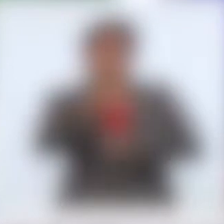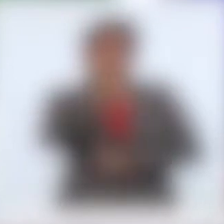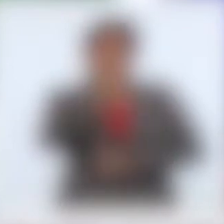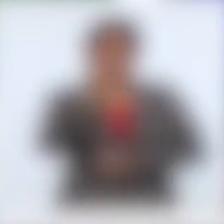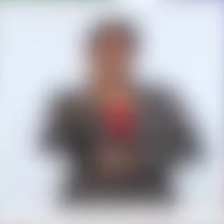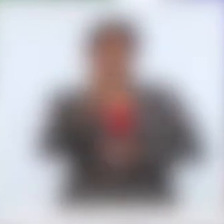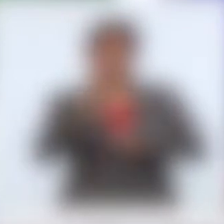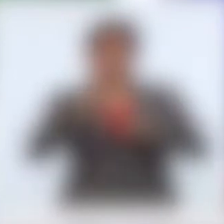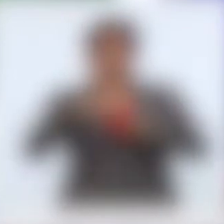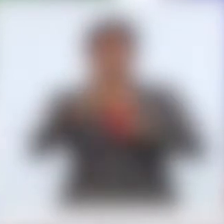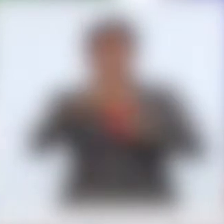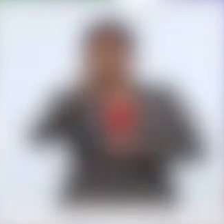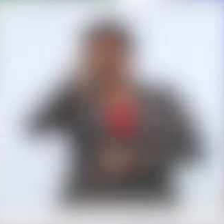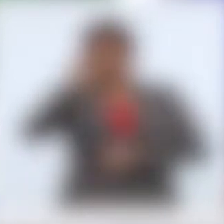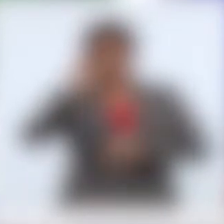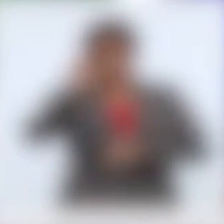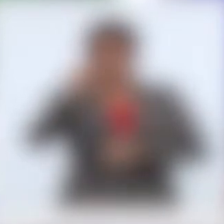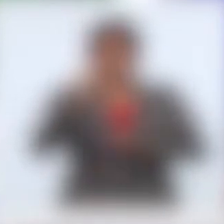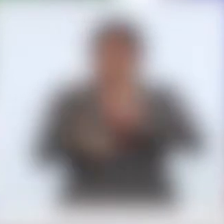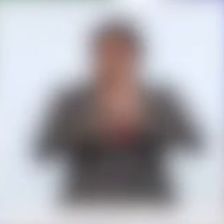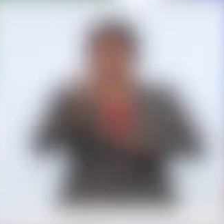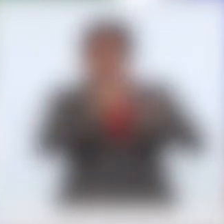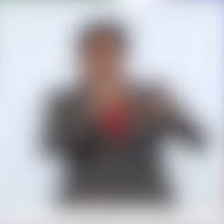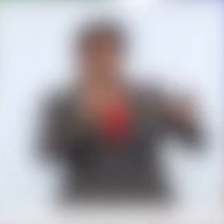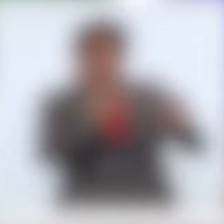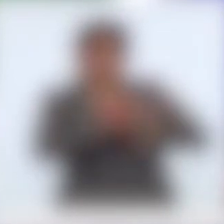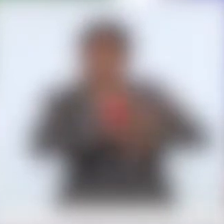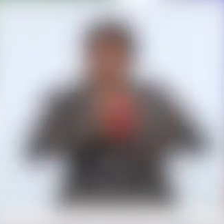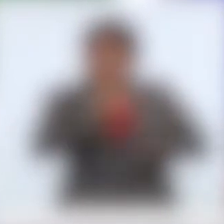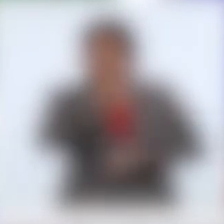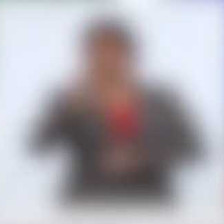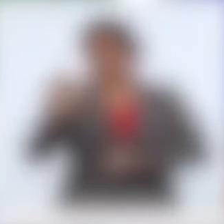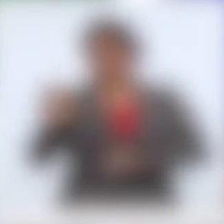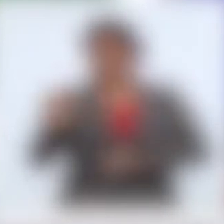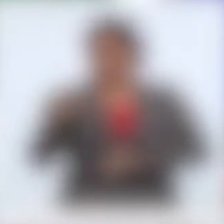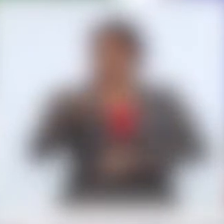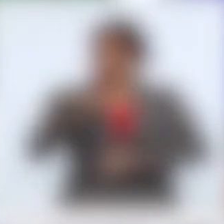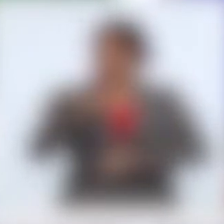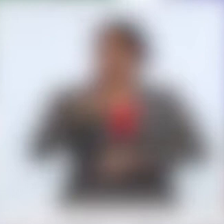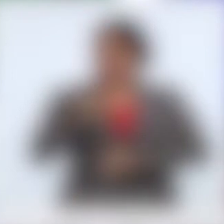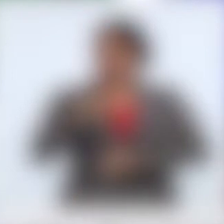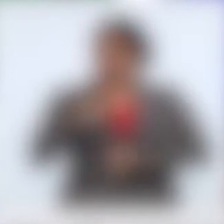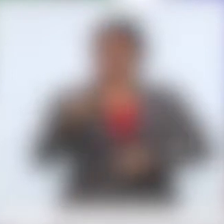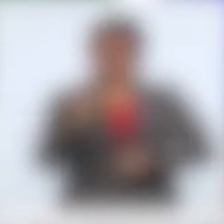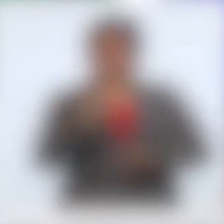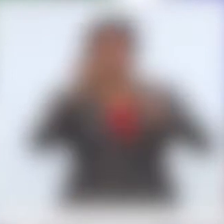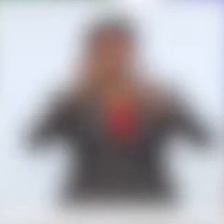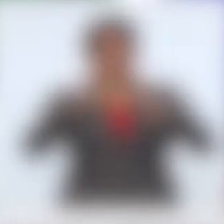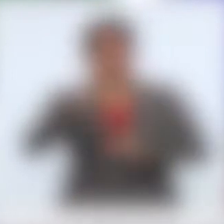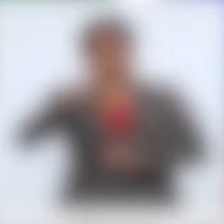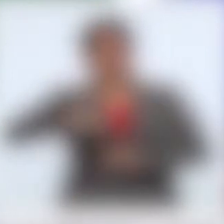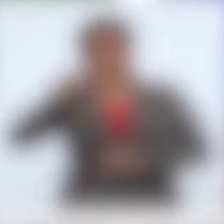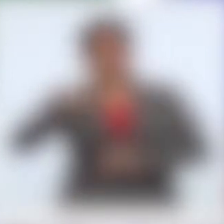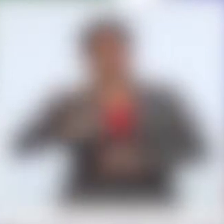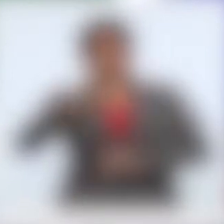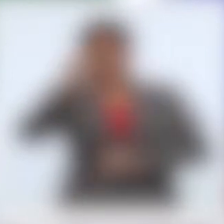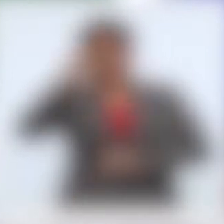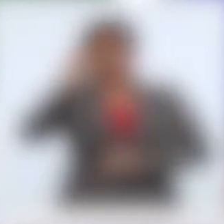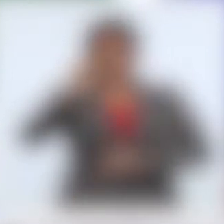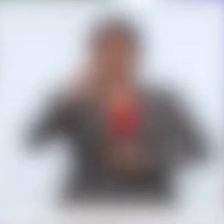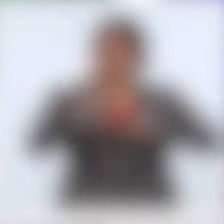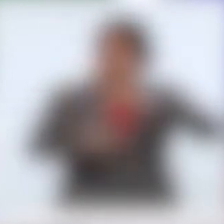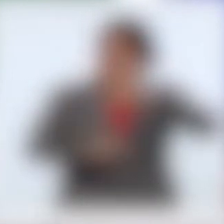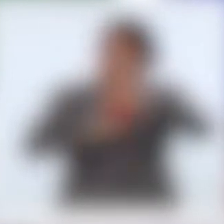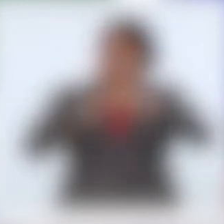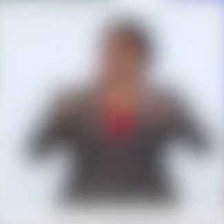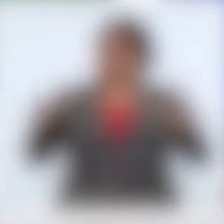más que el número de casos diagnosticados, y es lo que permite que el número de activos siga disminuyendo